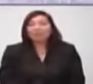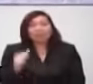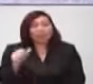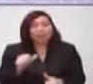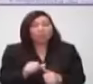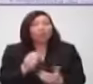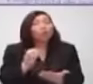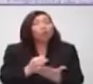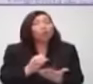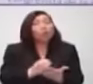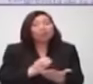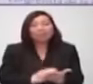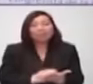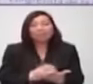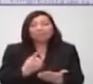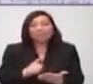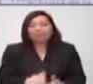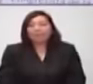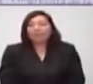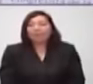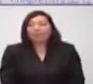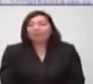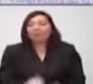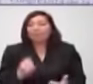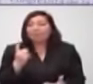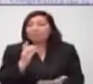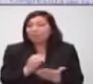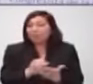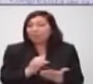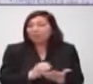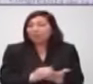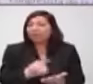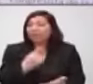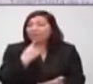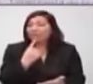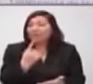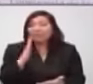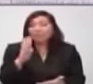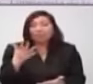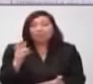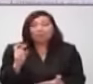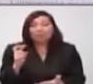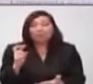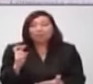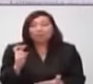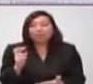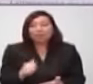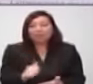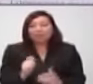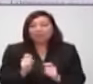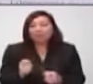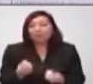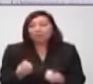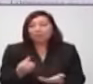el primer contrato de concesión, para terminar, si ese primer contrato de concesión decía que por 5.000 dólares había que entregar